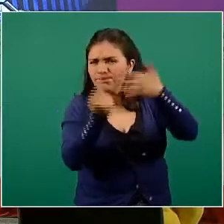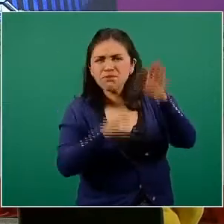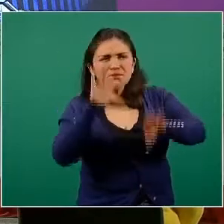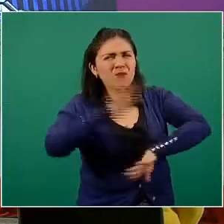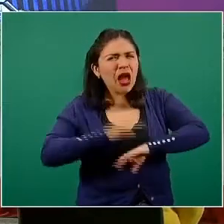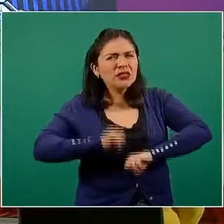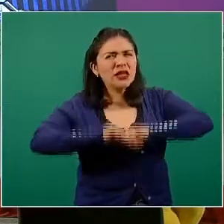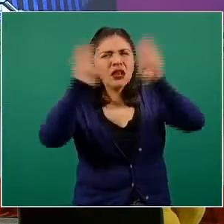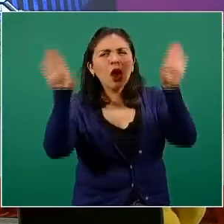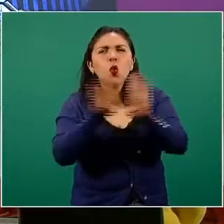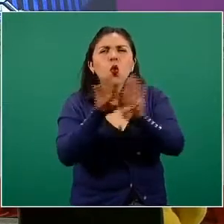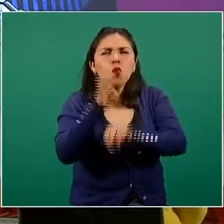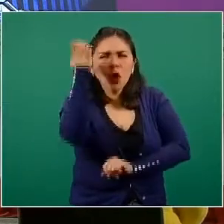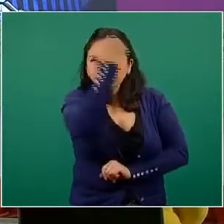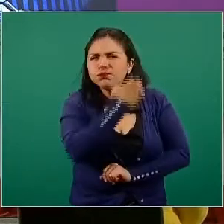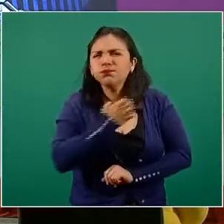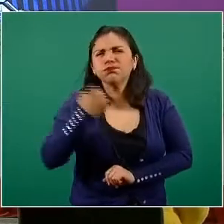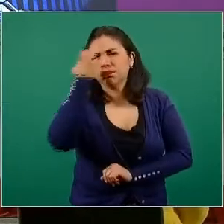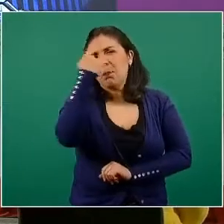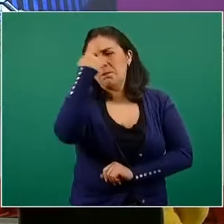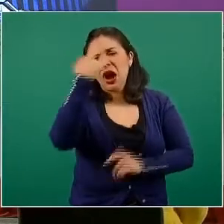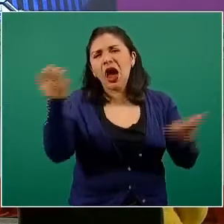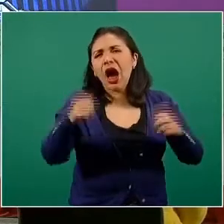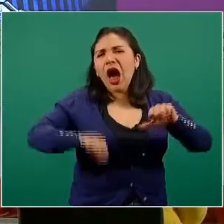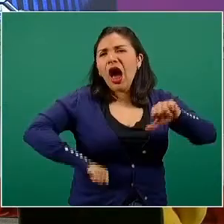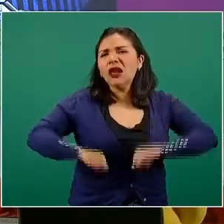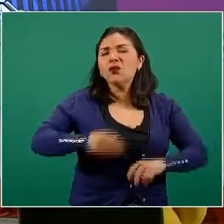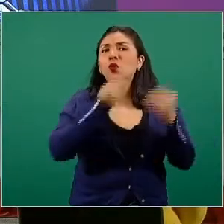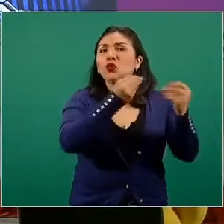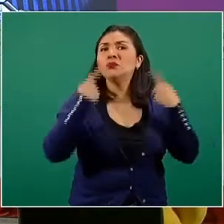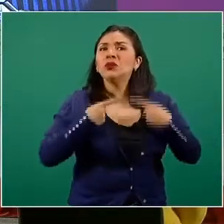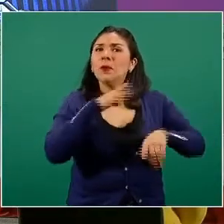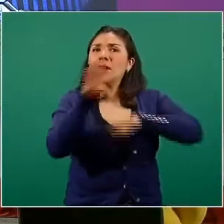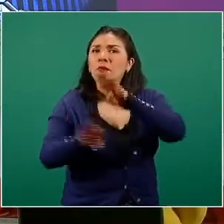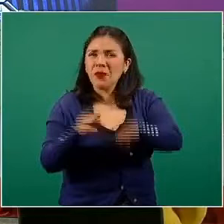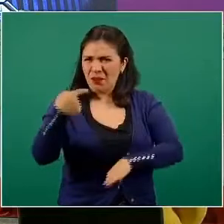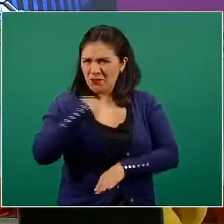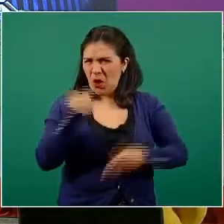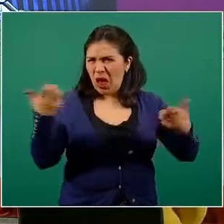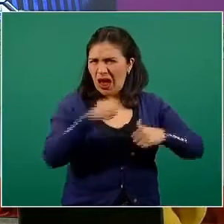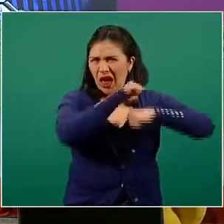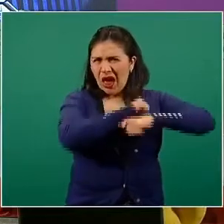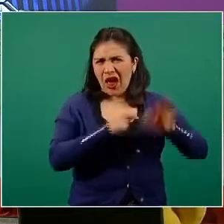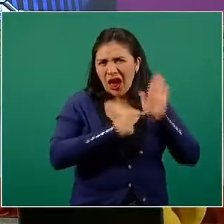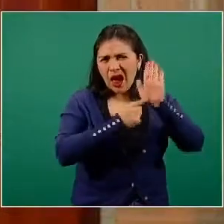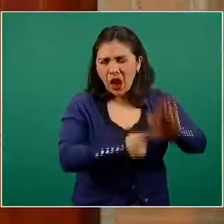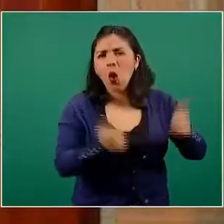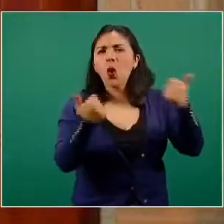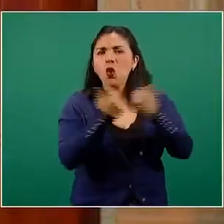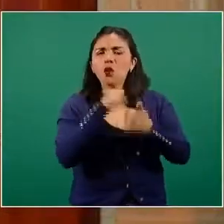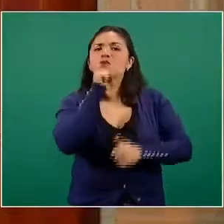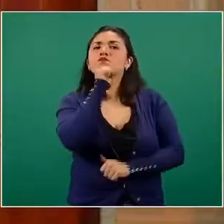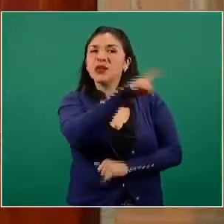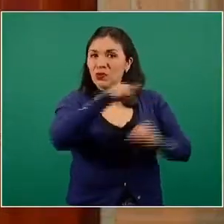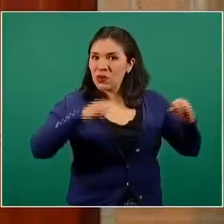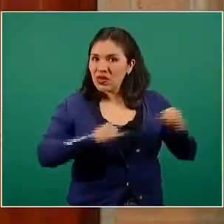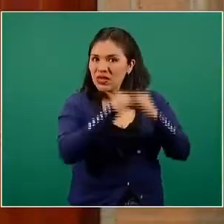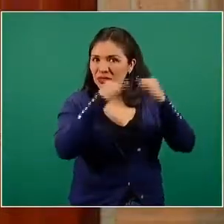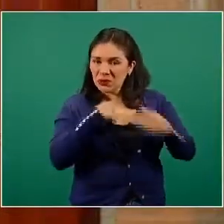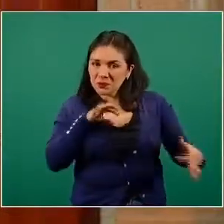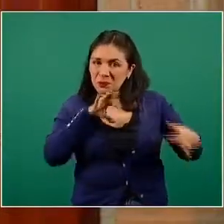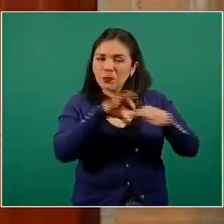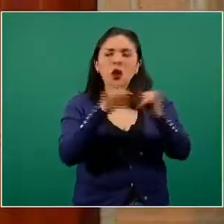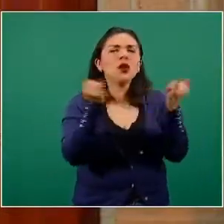específicas de análisis también en el ejercicio de exceso de mortalidad que yo mismo he presentado, también coordinado por el Instituto, y todos